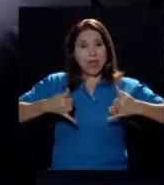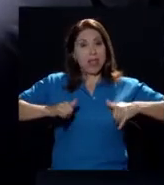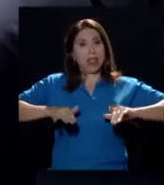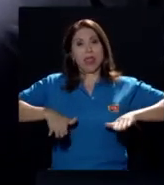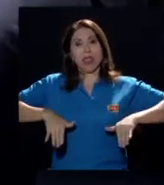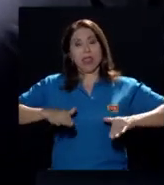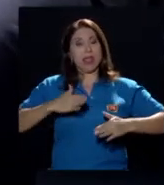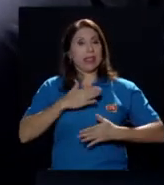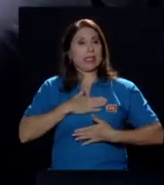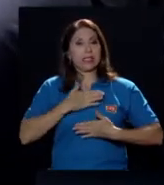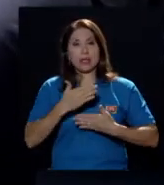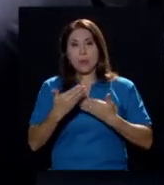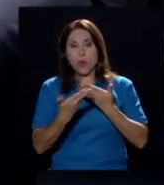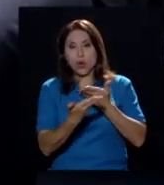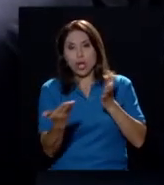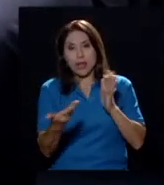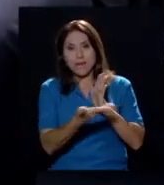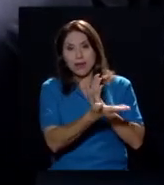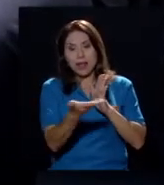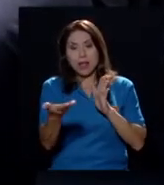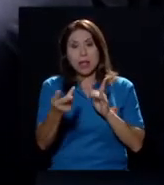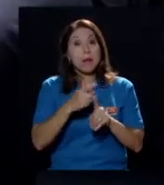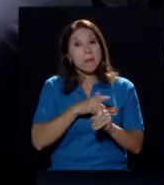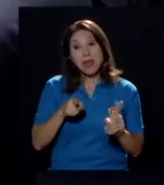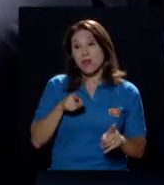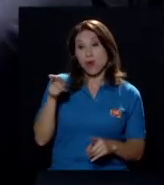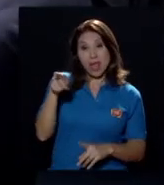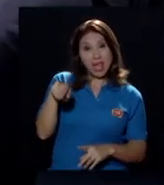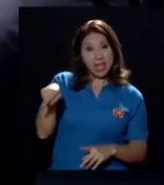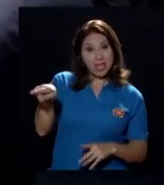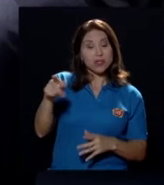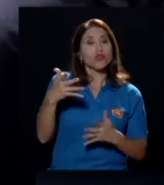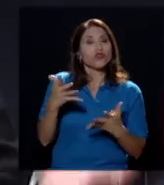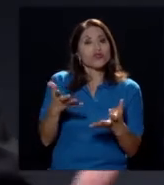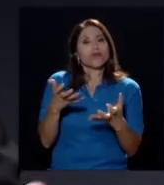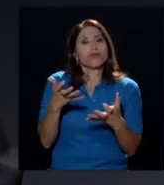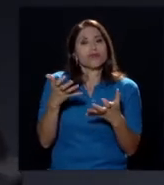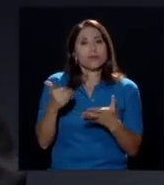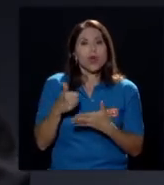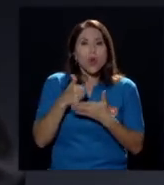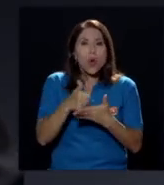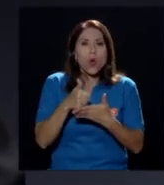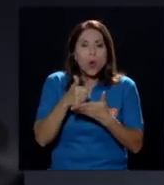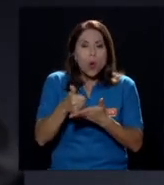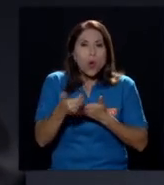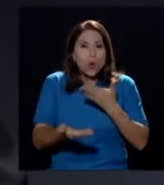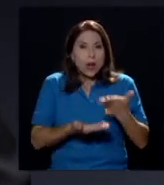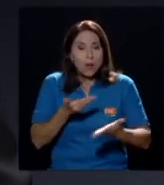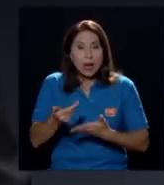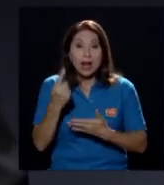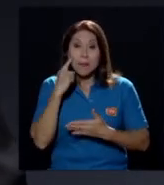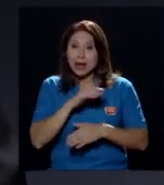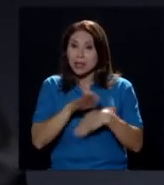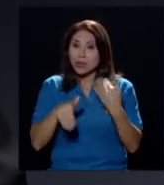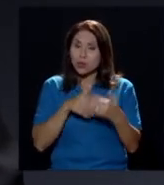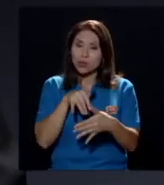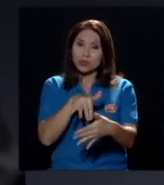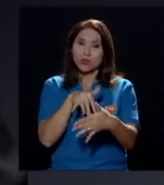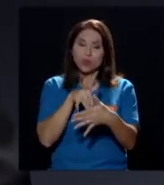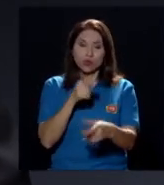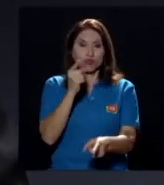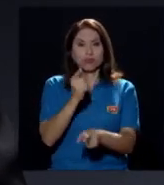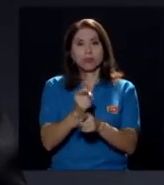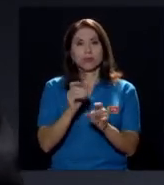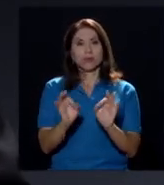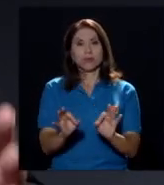pero ellos tienen la mayor disposición en colaborar para que estos estudios salgan de la manera correcta, y nos